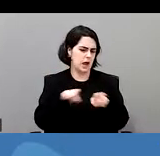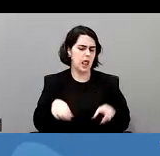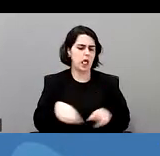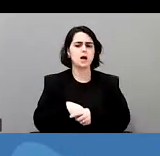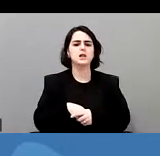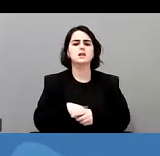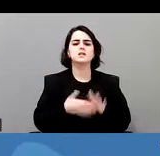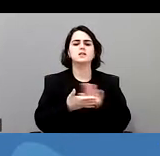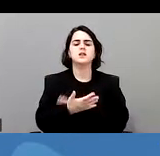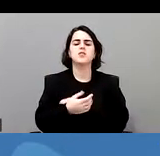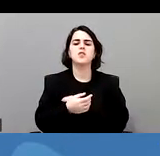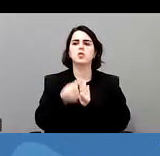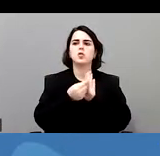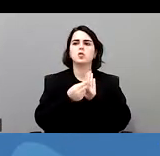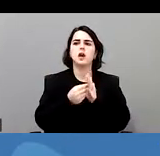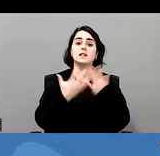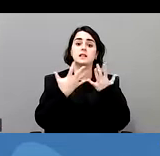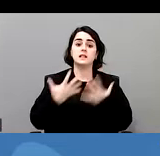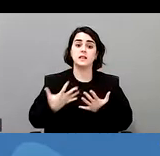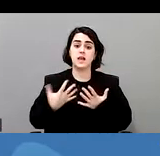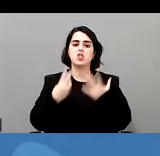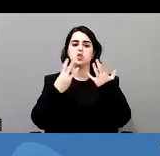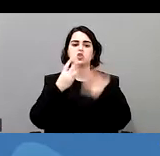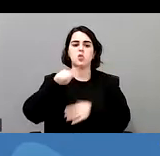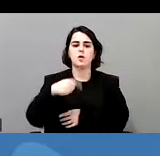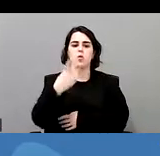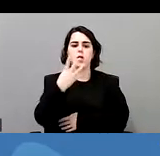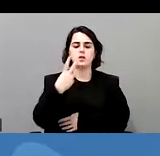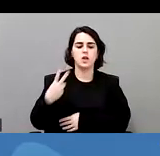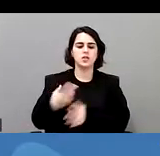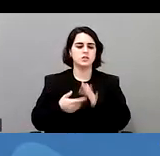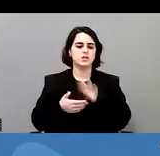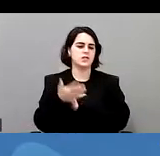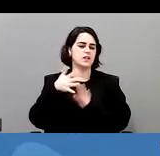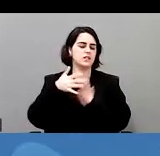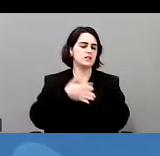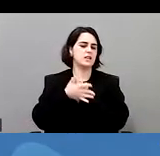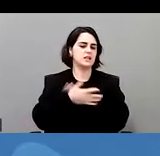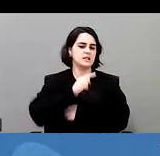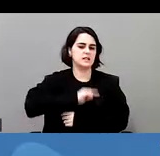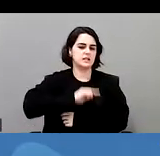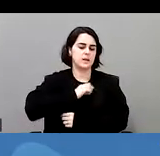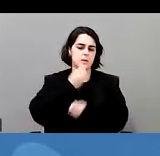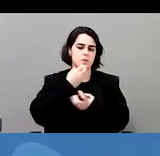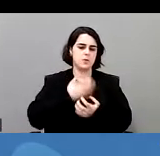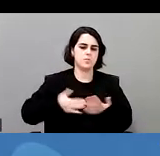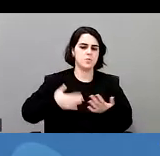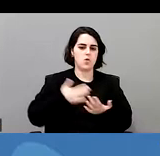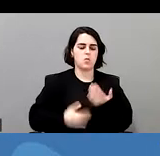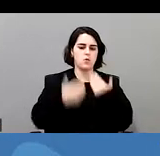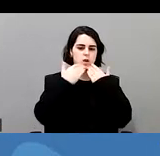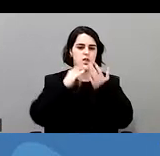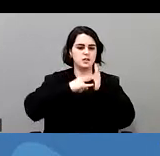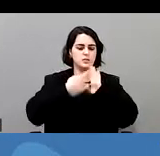un 8,42 si puntuáramos sobre 10, o sea que están bastante satisfechos con el sistema de comunicación